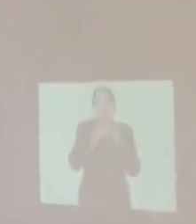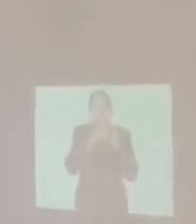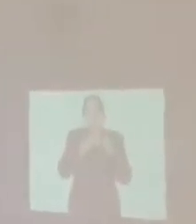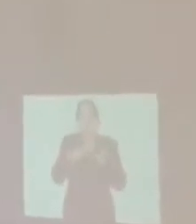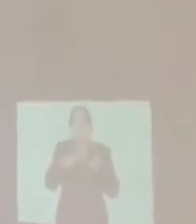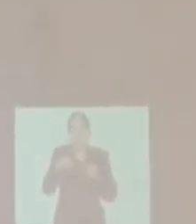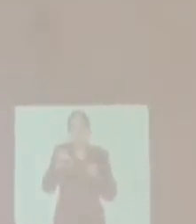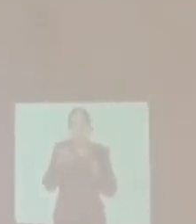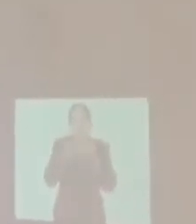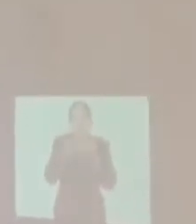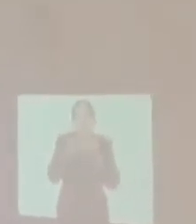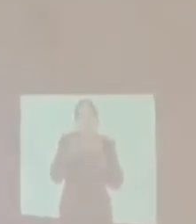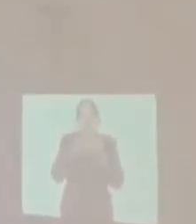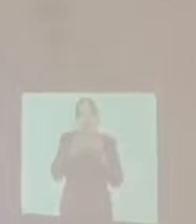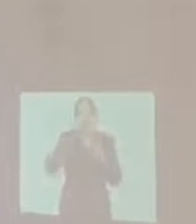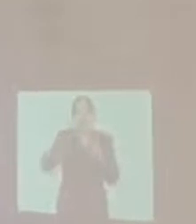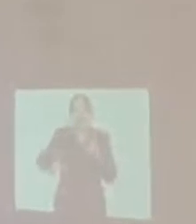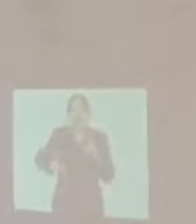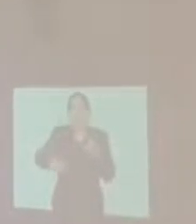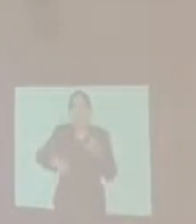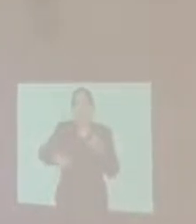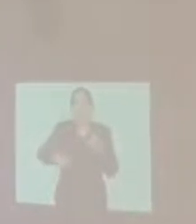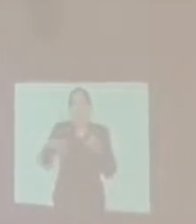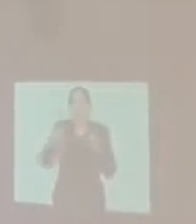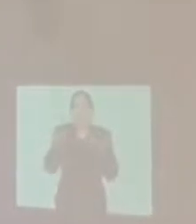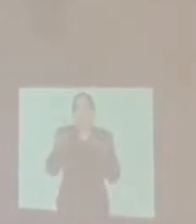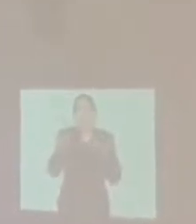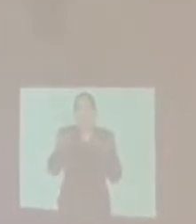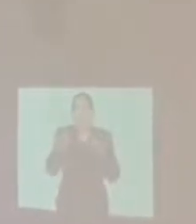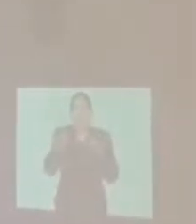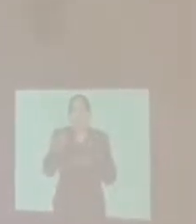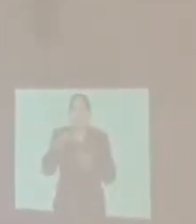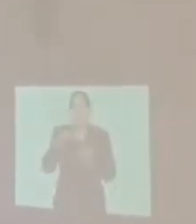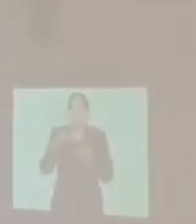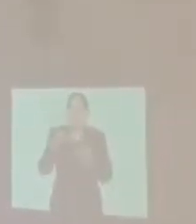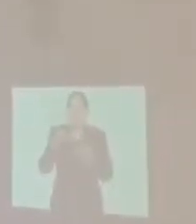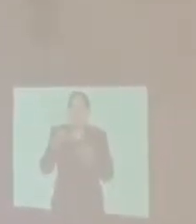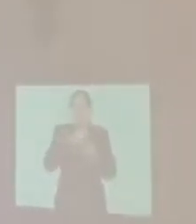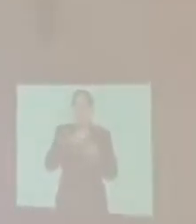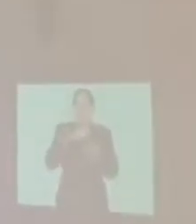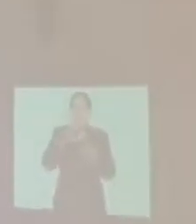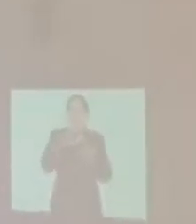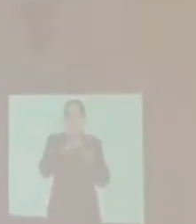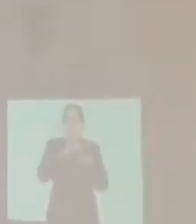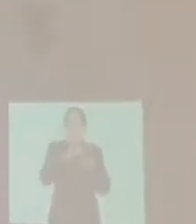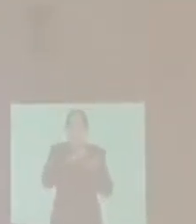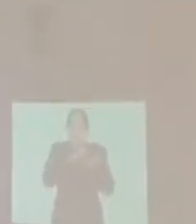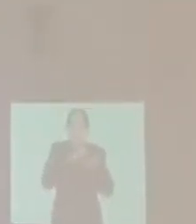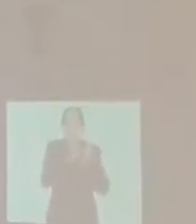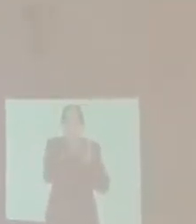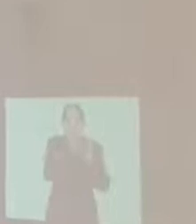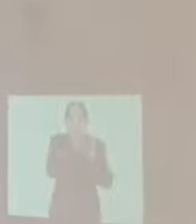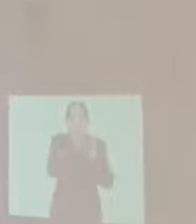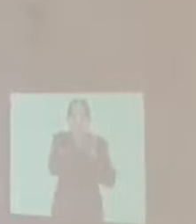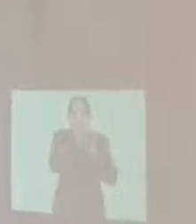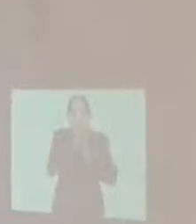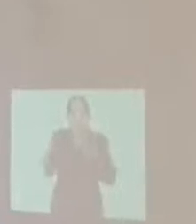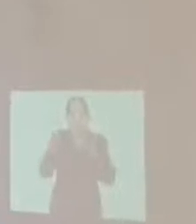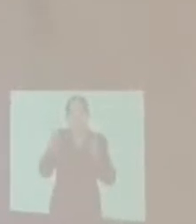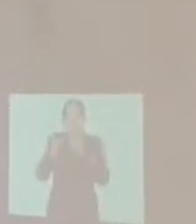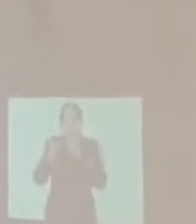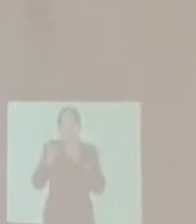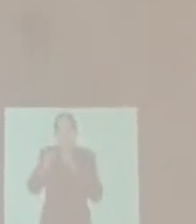de Tapachula, en el ejido Viva México, donde en un salón privado